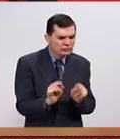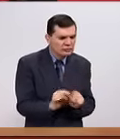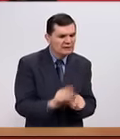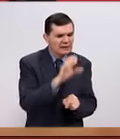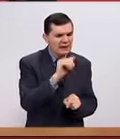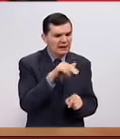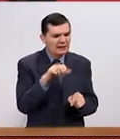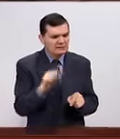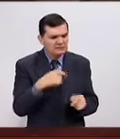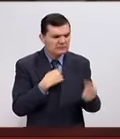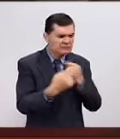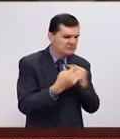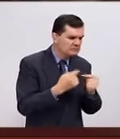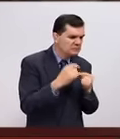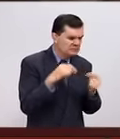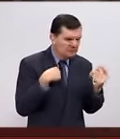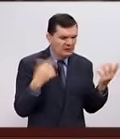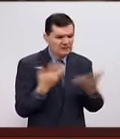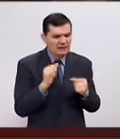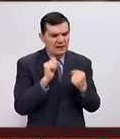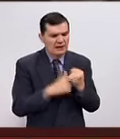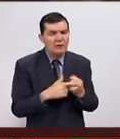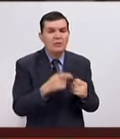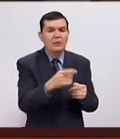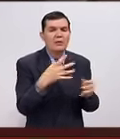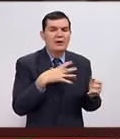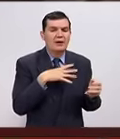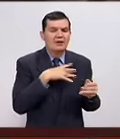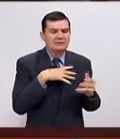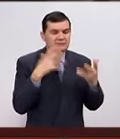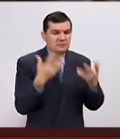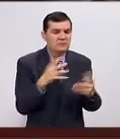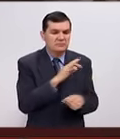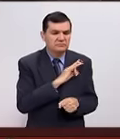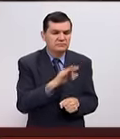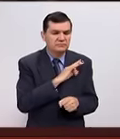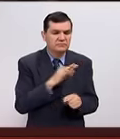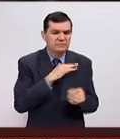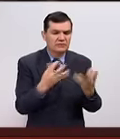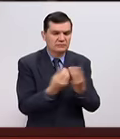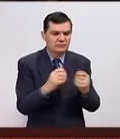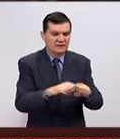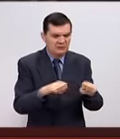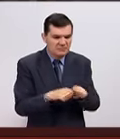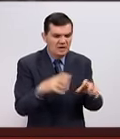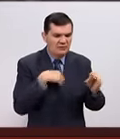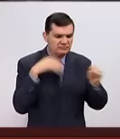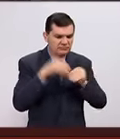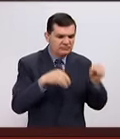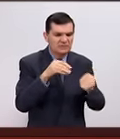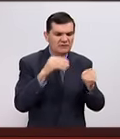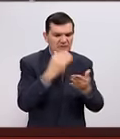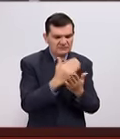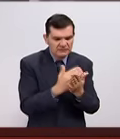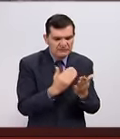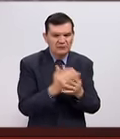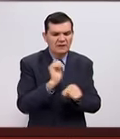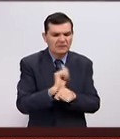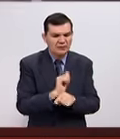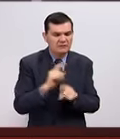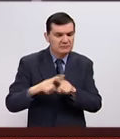Canes Eric me lo propuso y dije Vamos a hacer algo porque teníamos las posibilidades digamos el equipo la gente dispuesta al